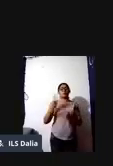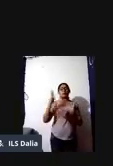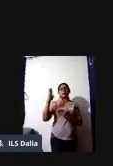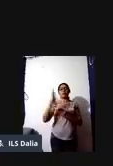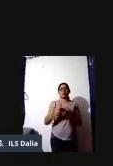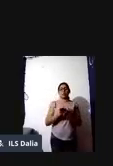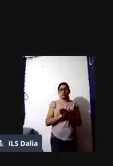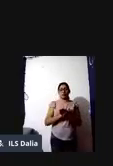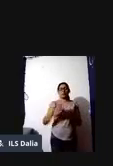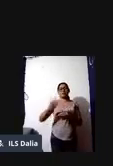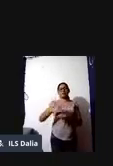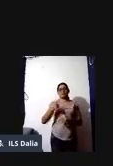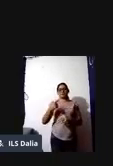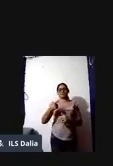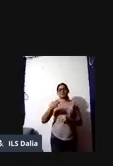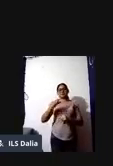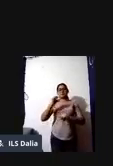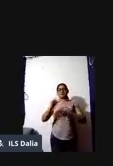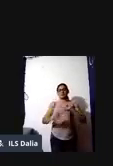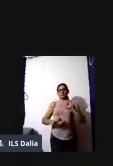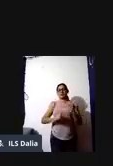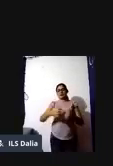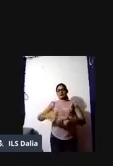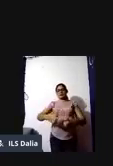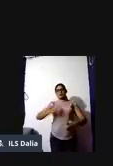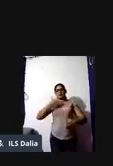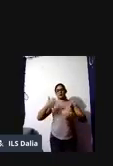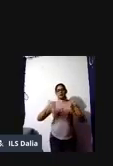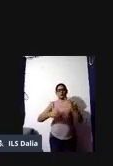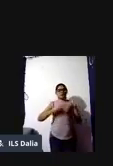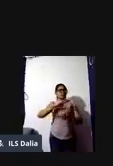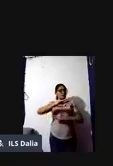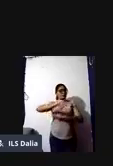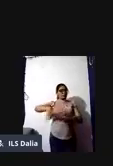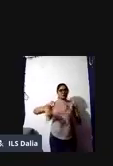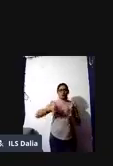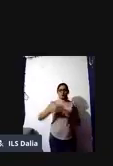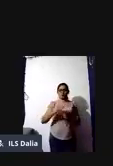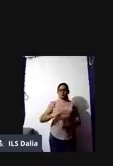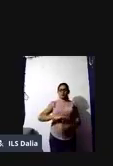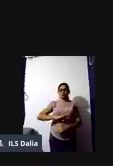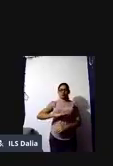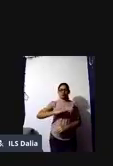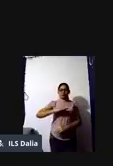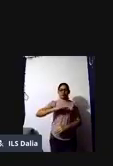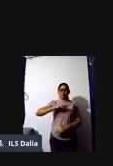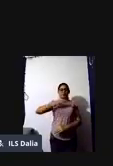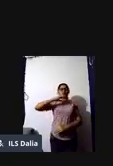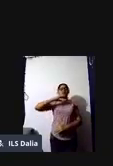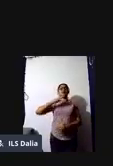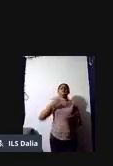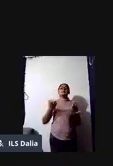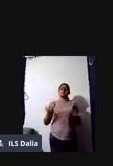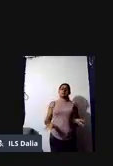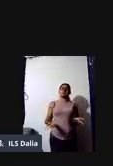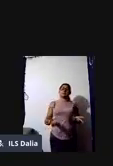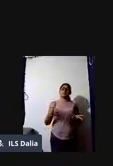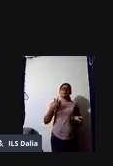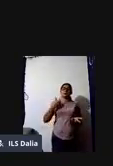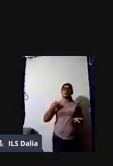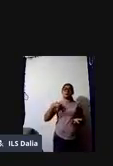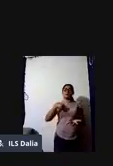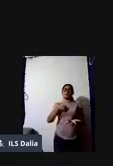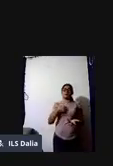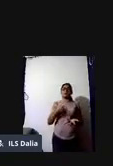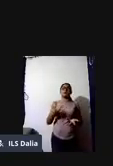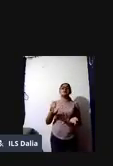la irritabilidad o los niveles de irritabilidad en todas y todos está subiendo. Hay que hacer